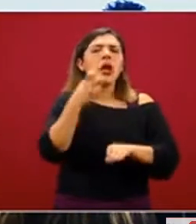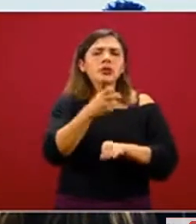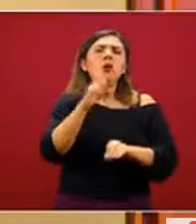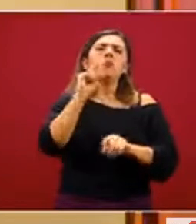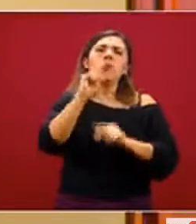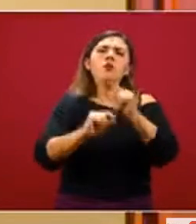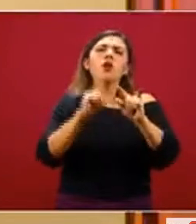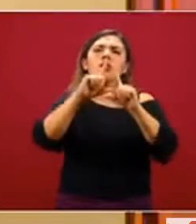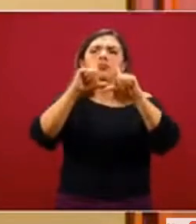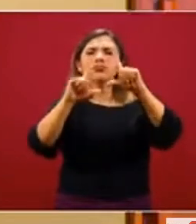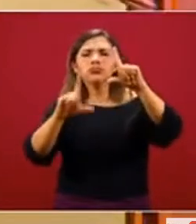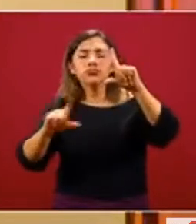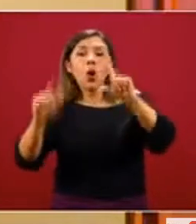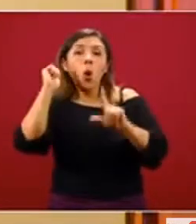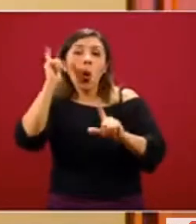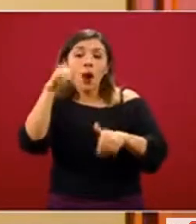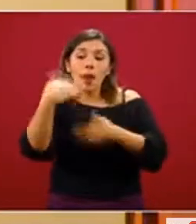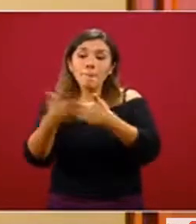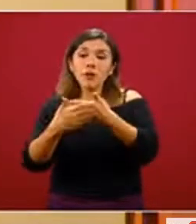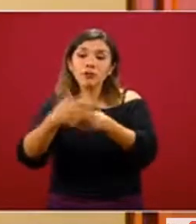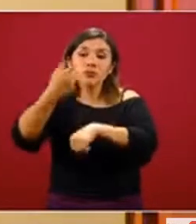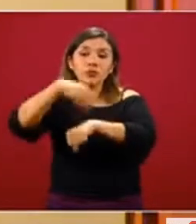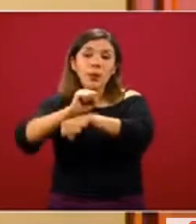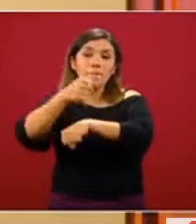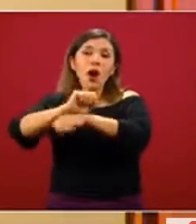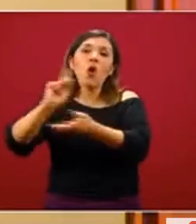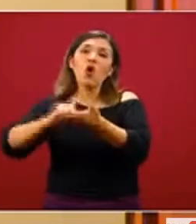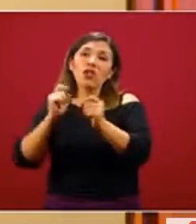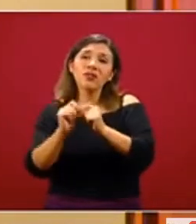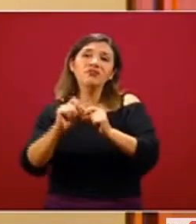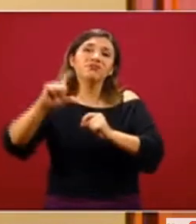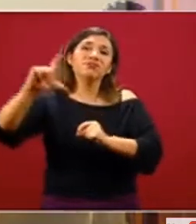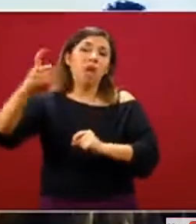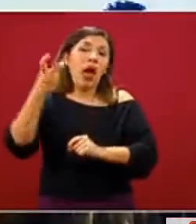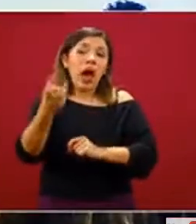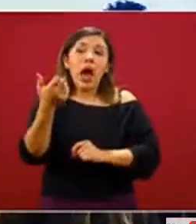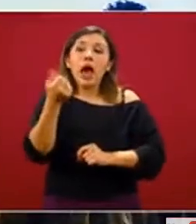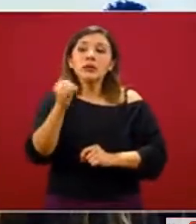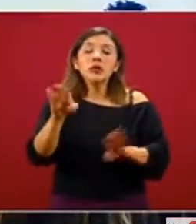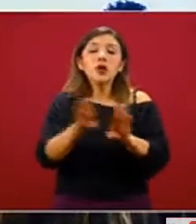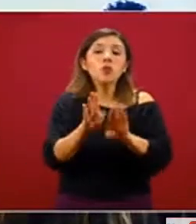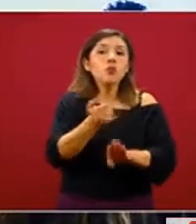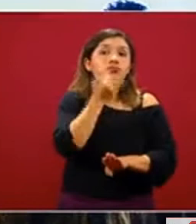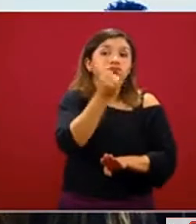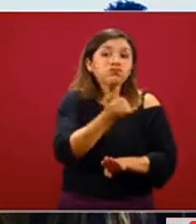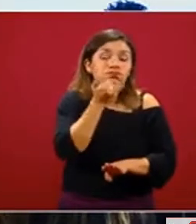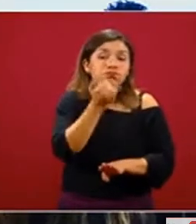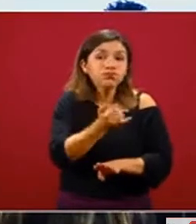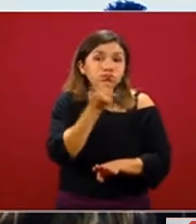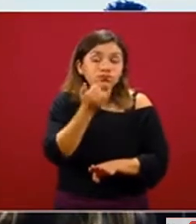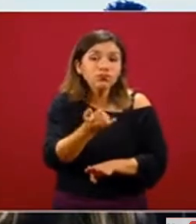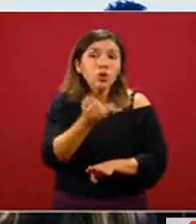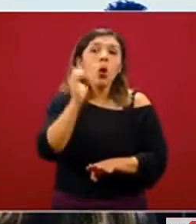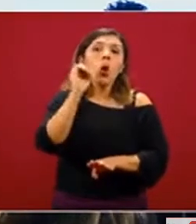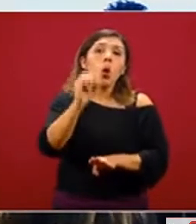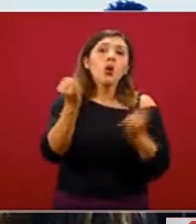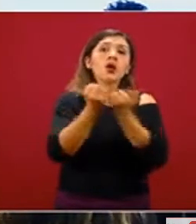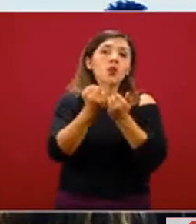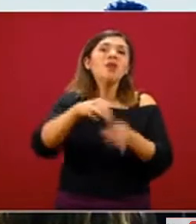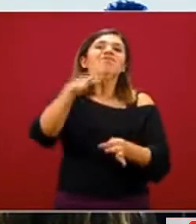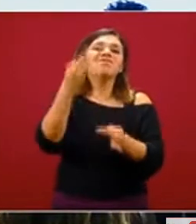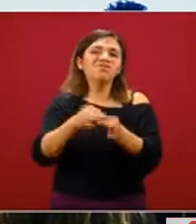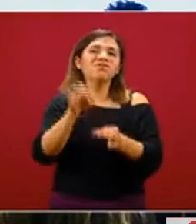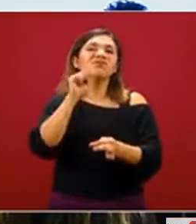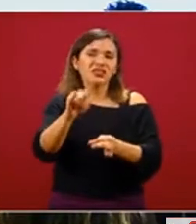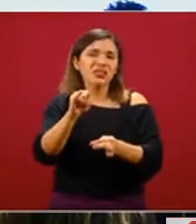lo que estamos esperando que en las próximas semanas suban. Y esto lo vemos tanto en los probables, la siguiente, como en los confirmados,